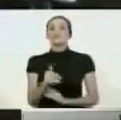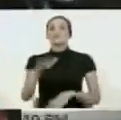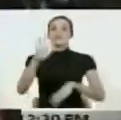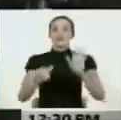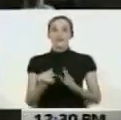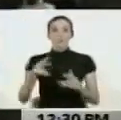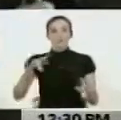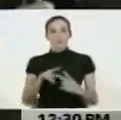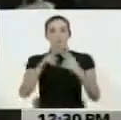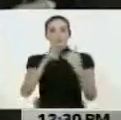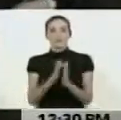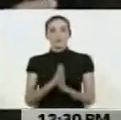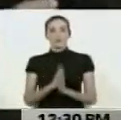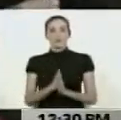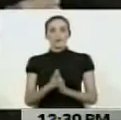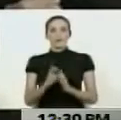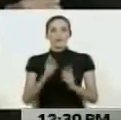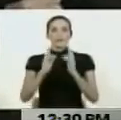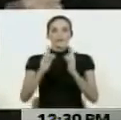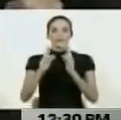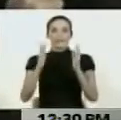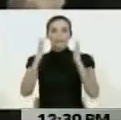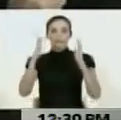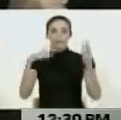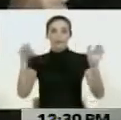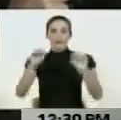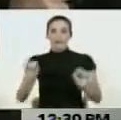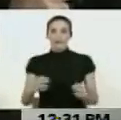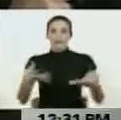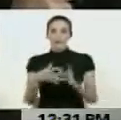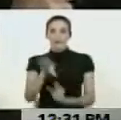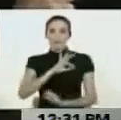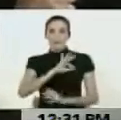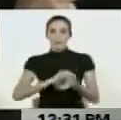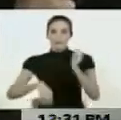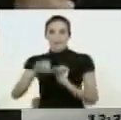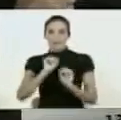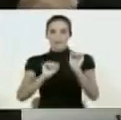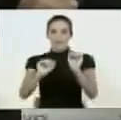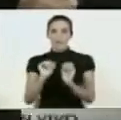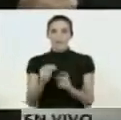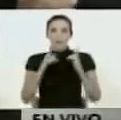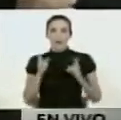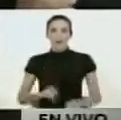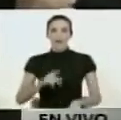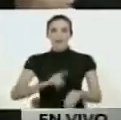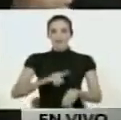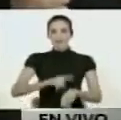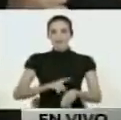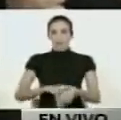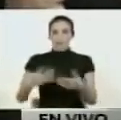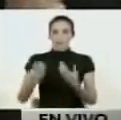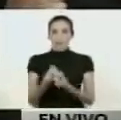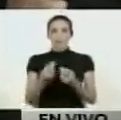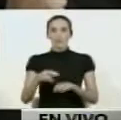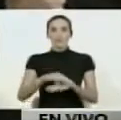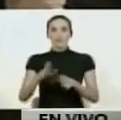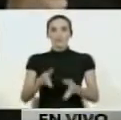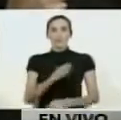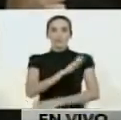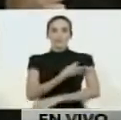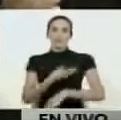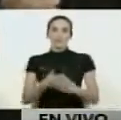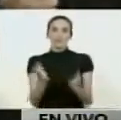encuentro de la red de intelectuales, artistas y movimientos sociales en defensa de la humanidad. A esta hora está con nosotros el ministro del Poder Popular para